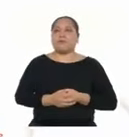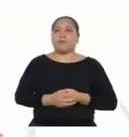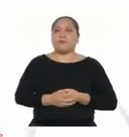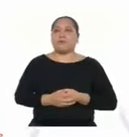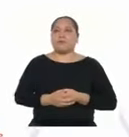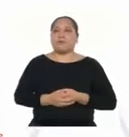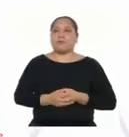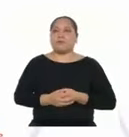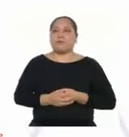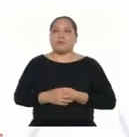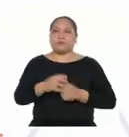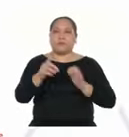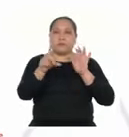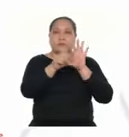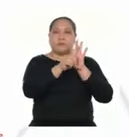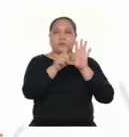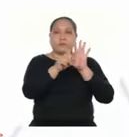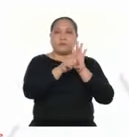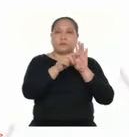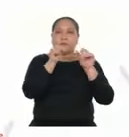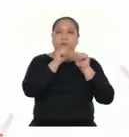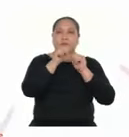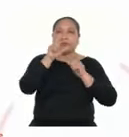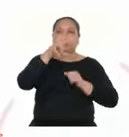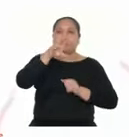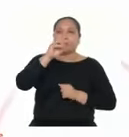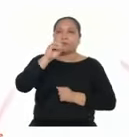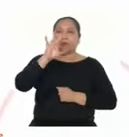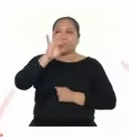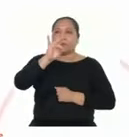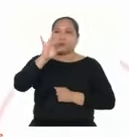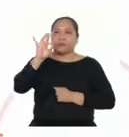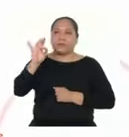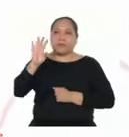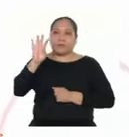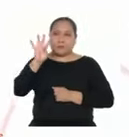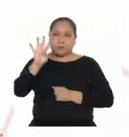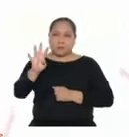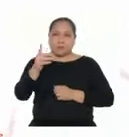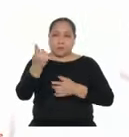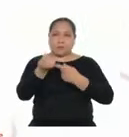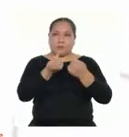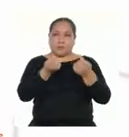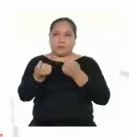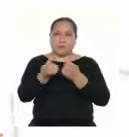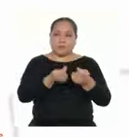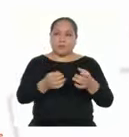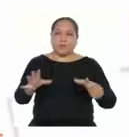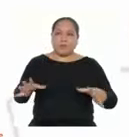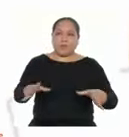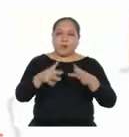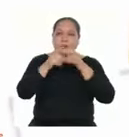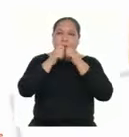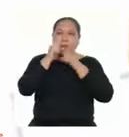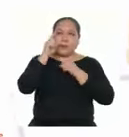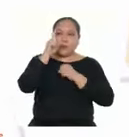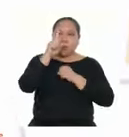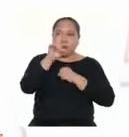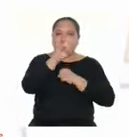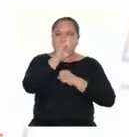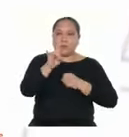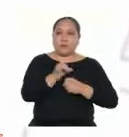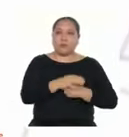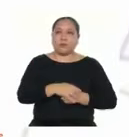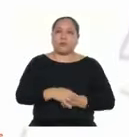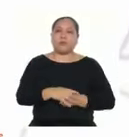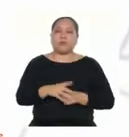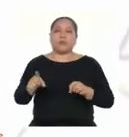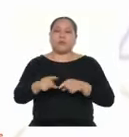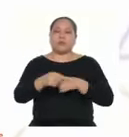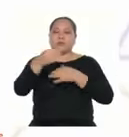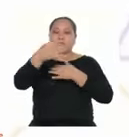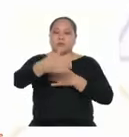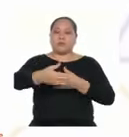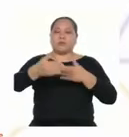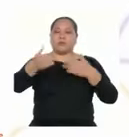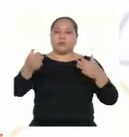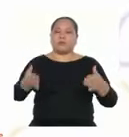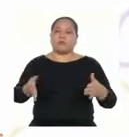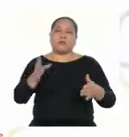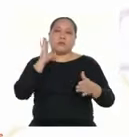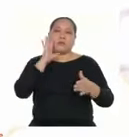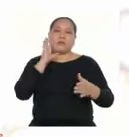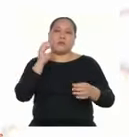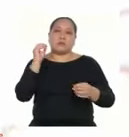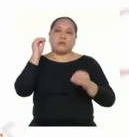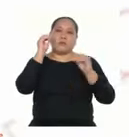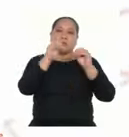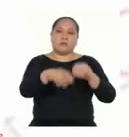A ver, la ley número 30884, que regula el plástico de un solo uso y los recipientes o envases